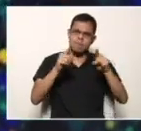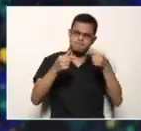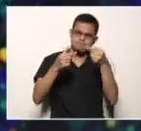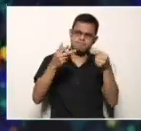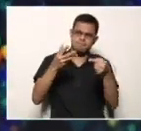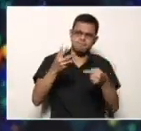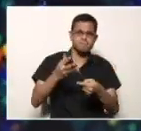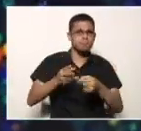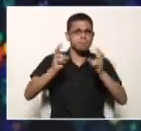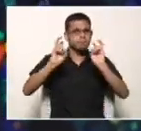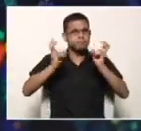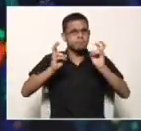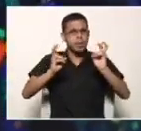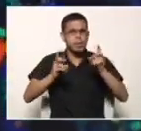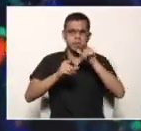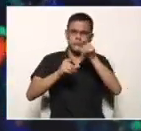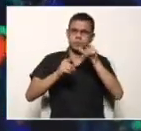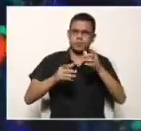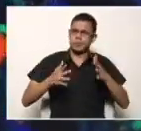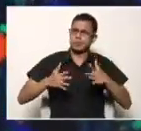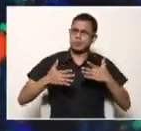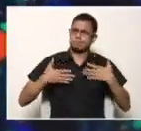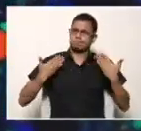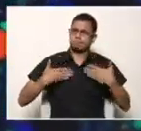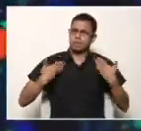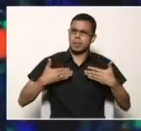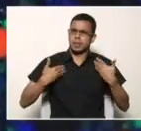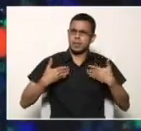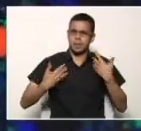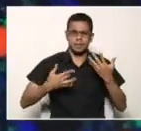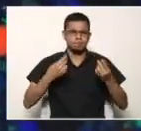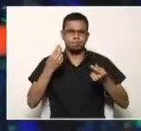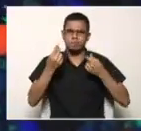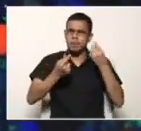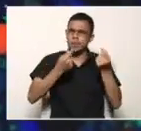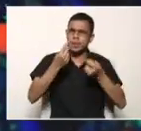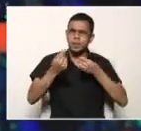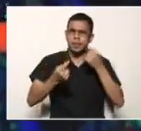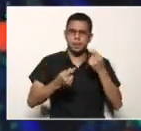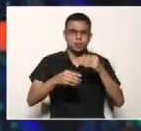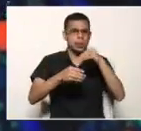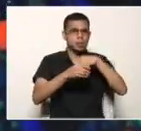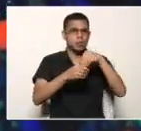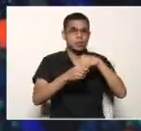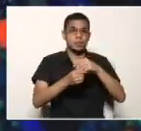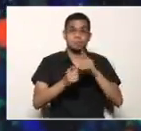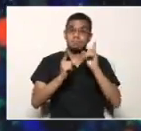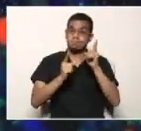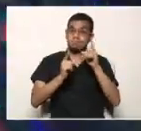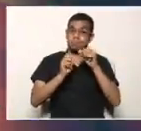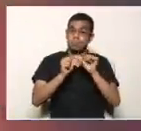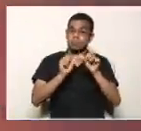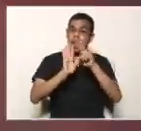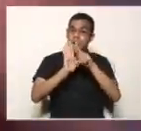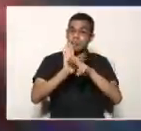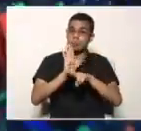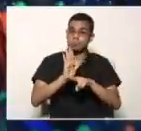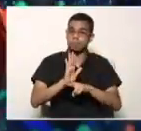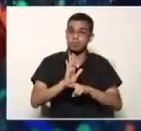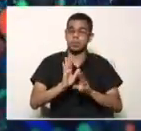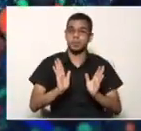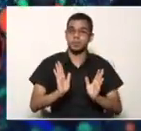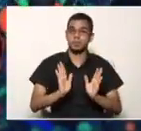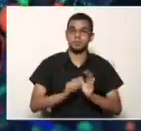agradables para que puedan crear y divertirse en casa manteniendo siempre las medidas de prevención durante la cuarentena. Para el día de hoy,